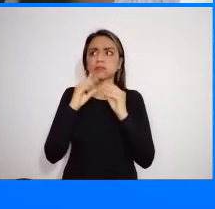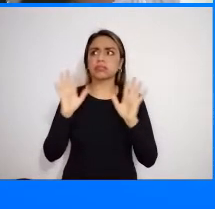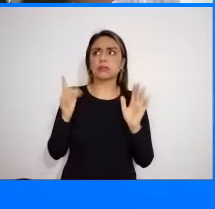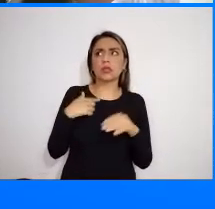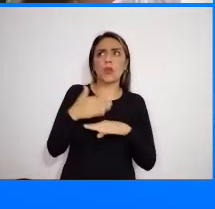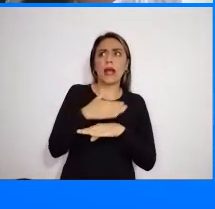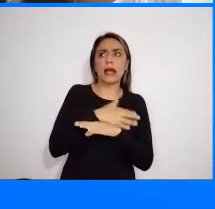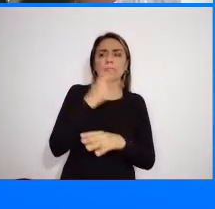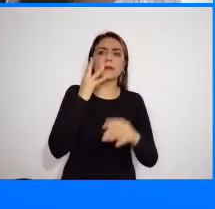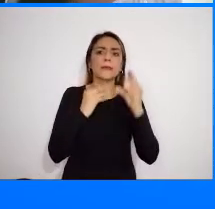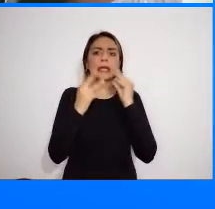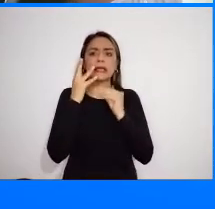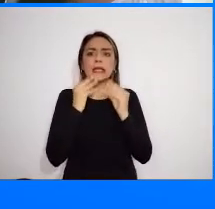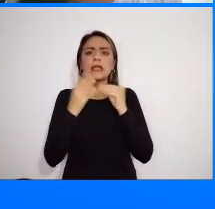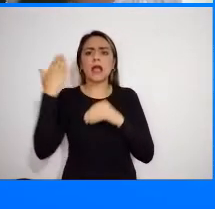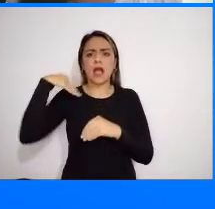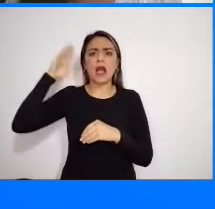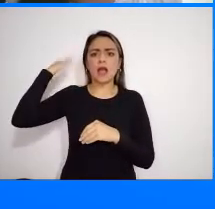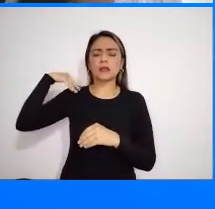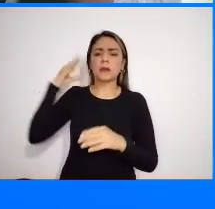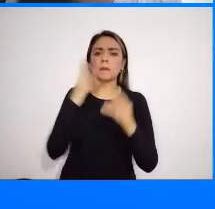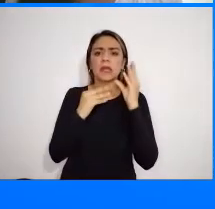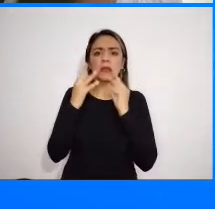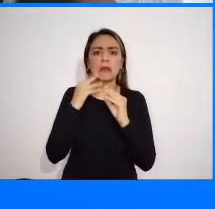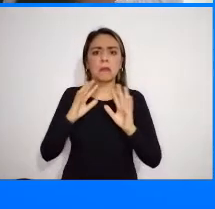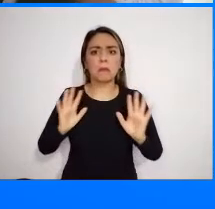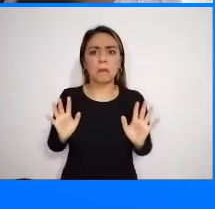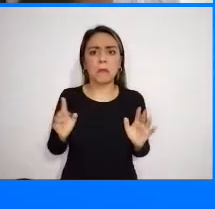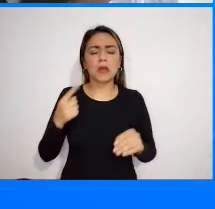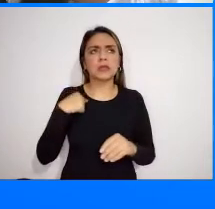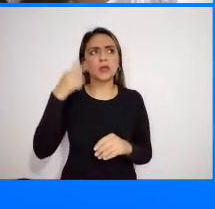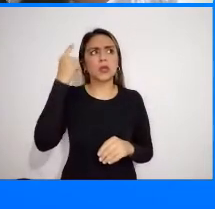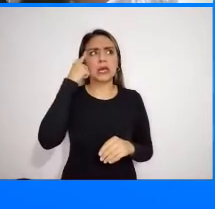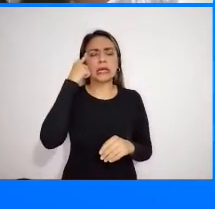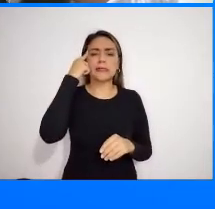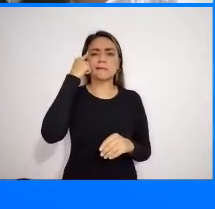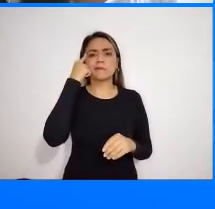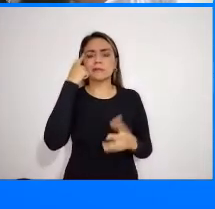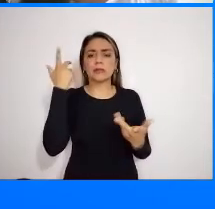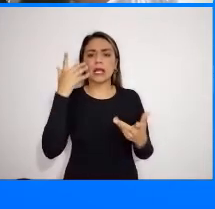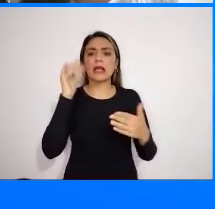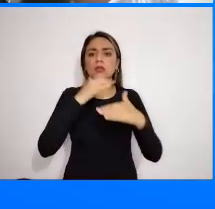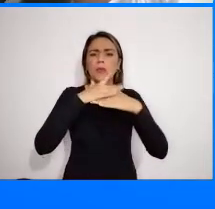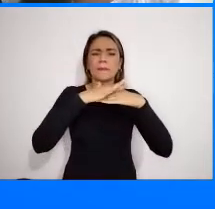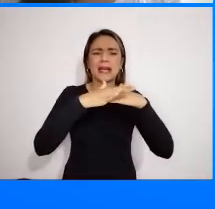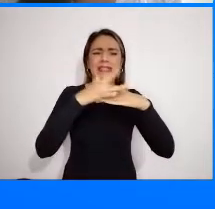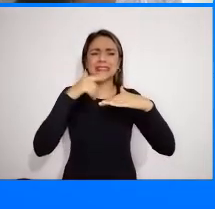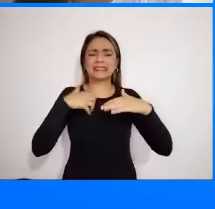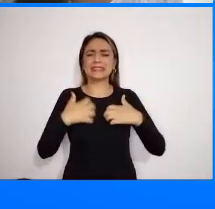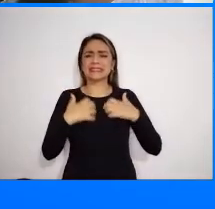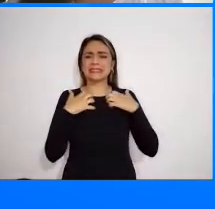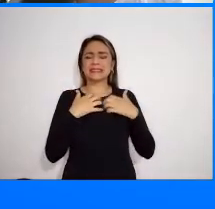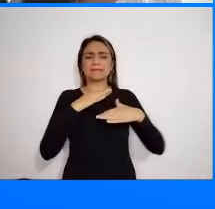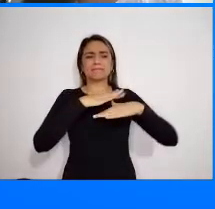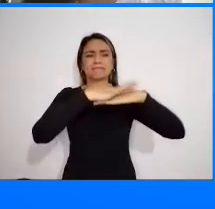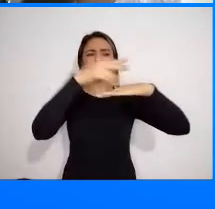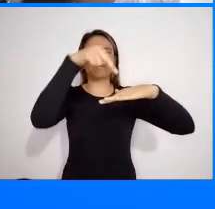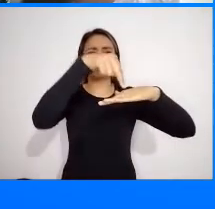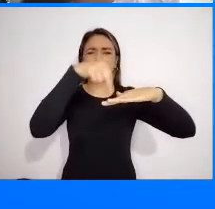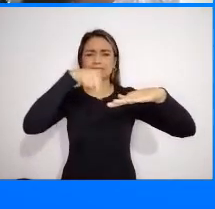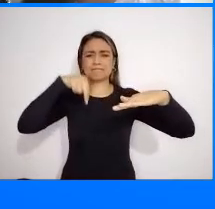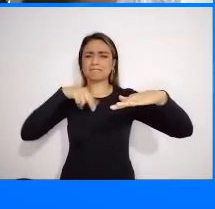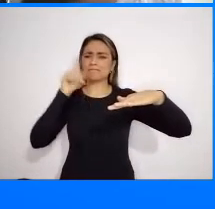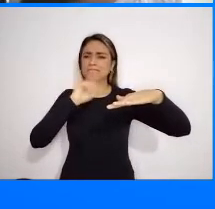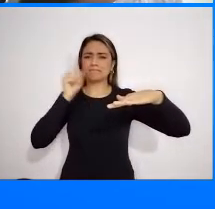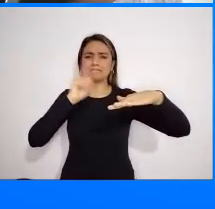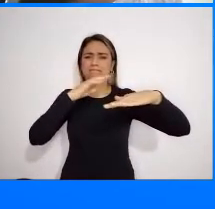alguna experiencia alguna vez y yo lo pienso mucho en entrar al mar. Prefiero bien lejitos